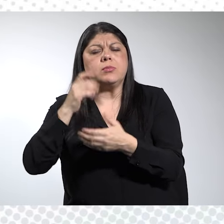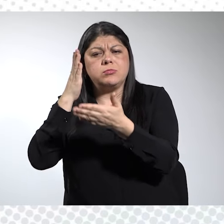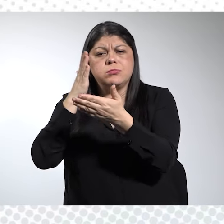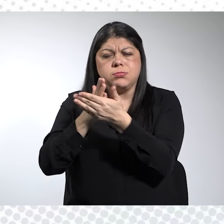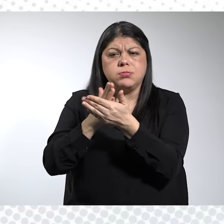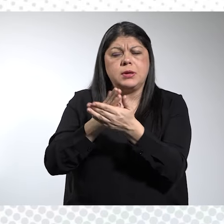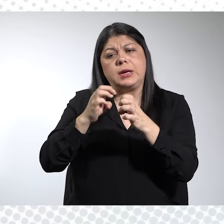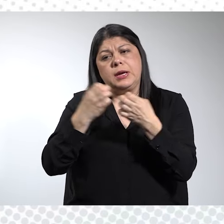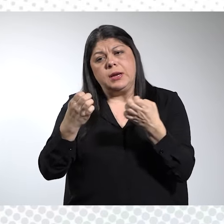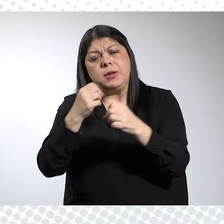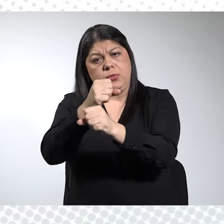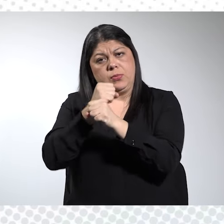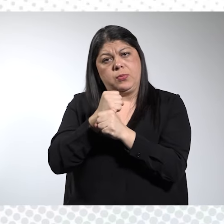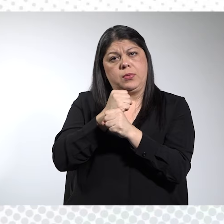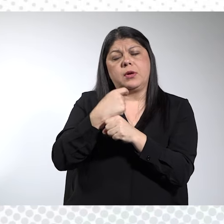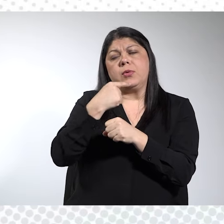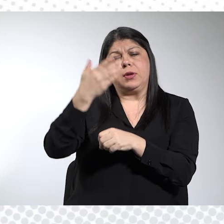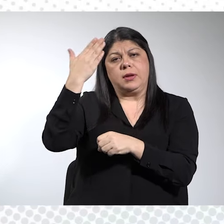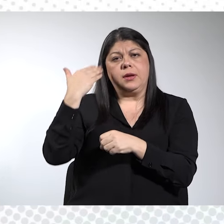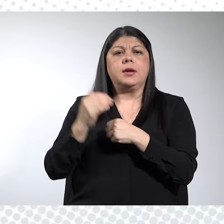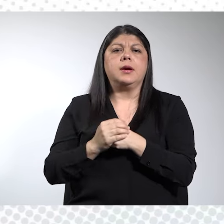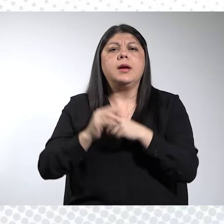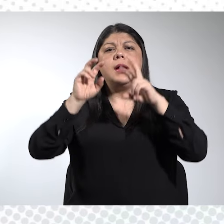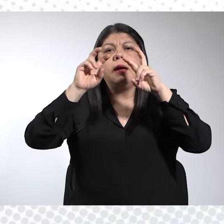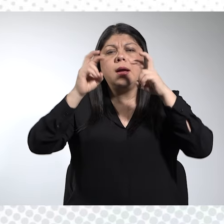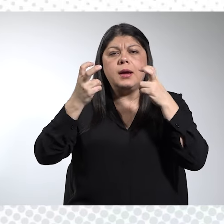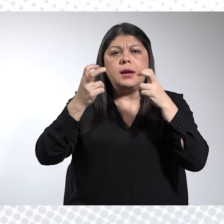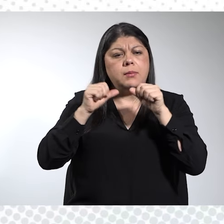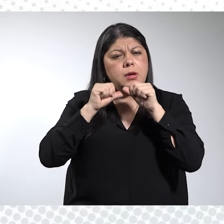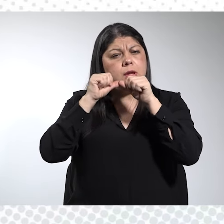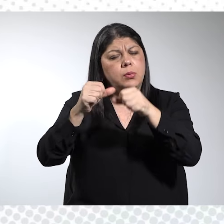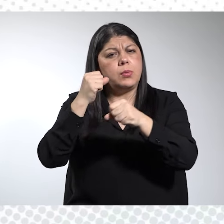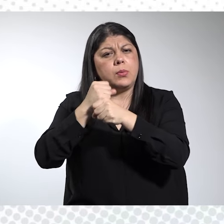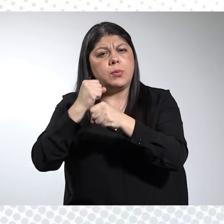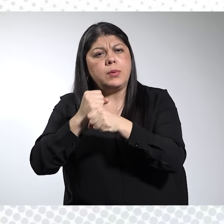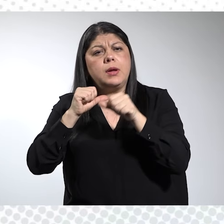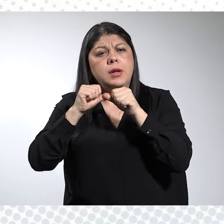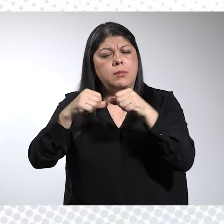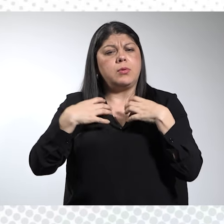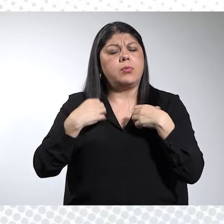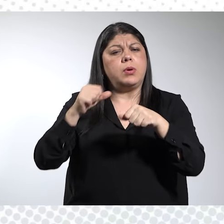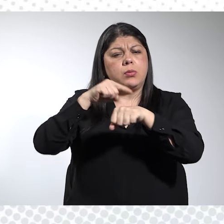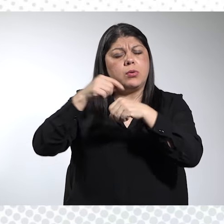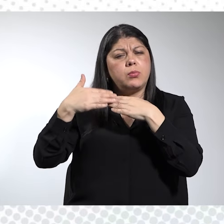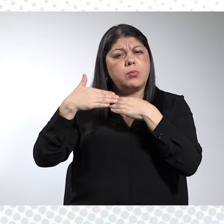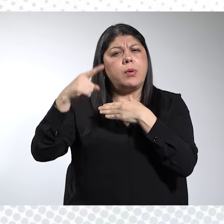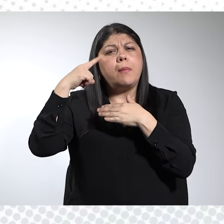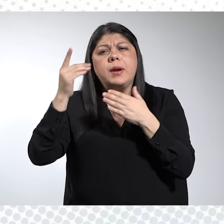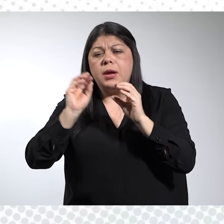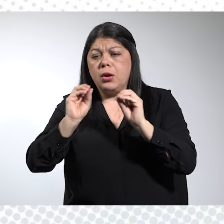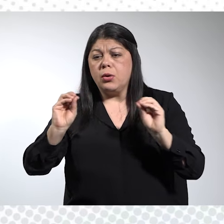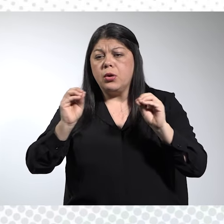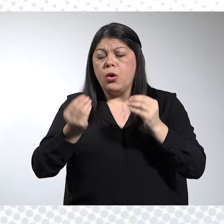que atacar elementos como el tema de la seguridad, como ya lo hemos planteado, el tema de seguir trabajando, el tema de salud en el largo plazo, para